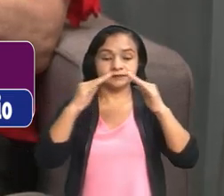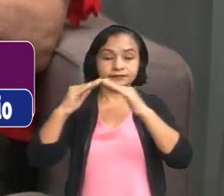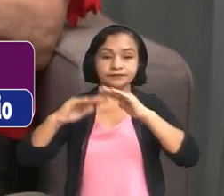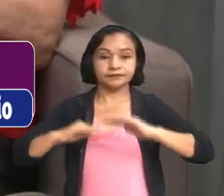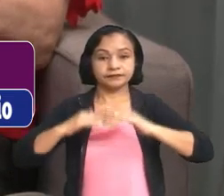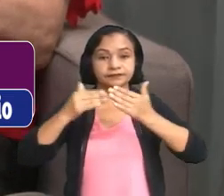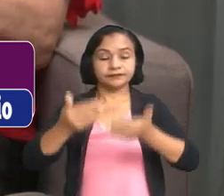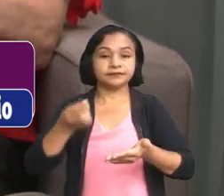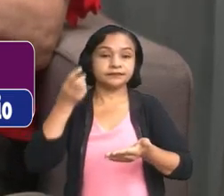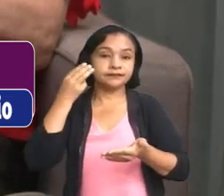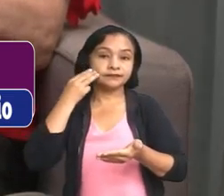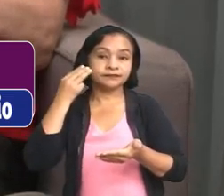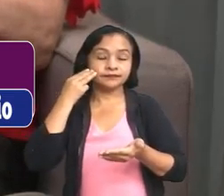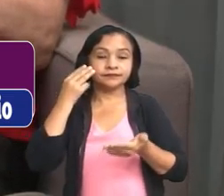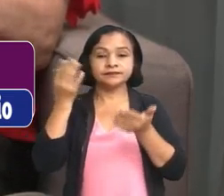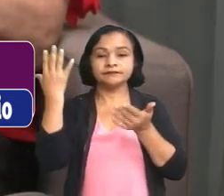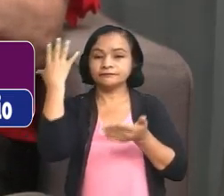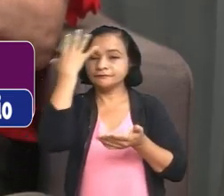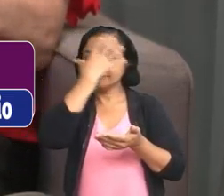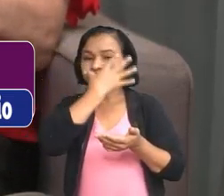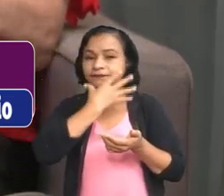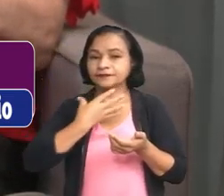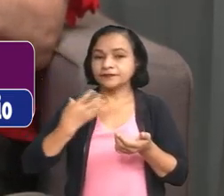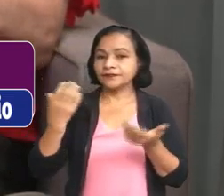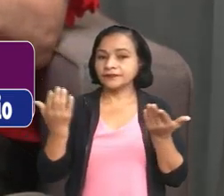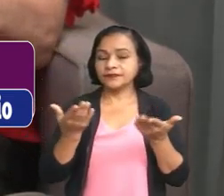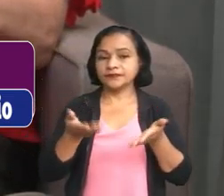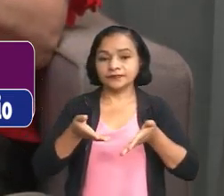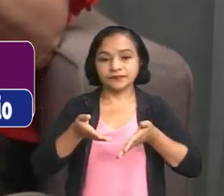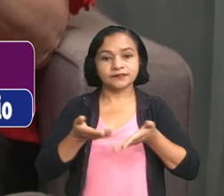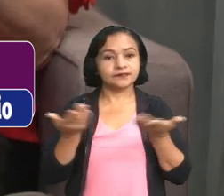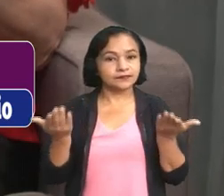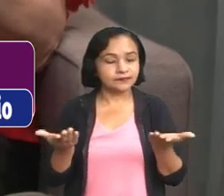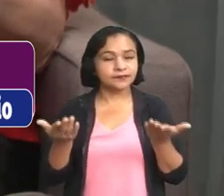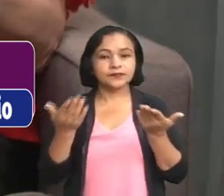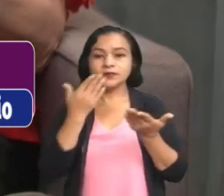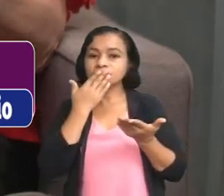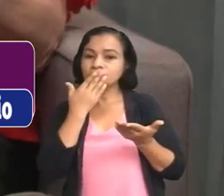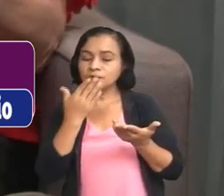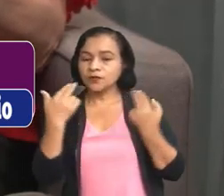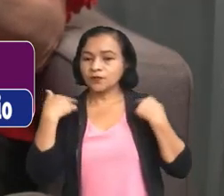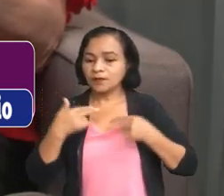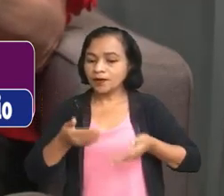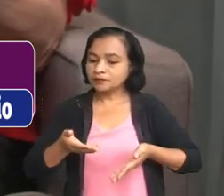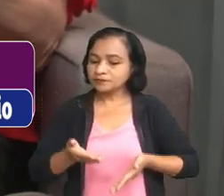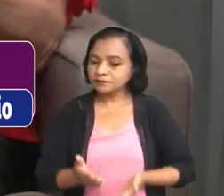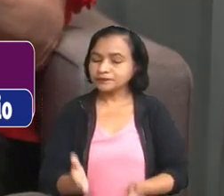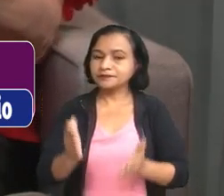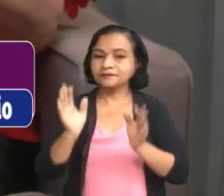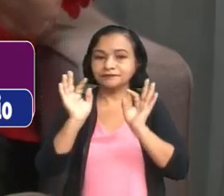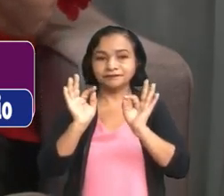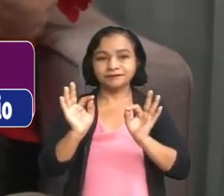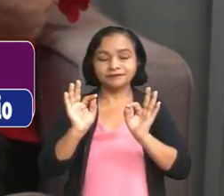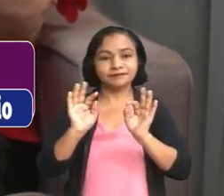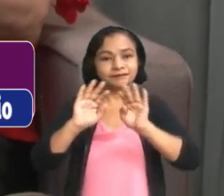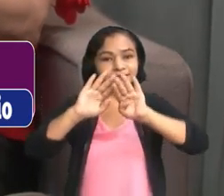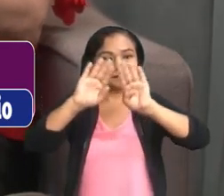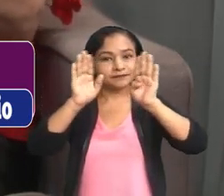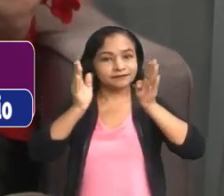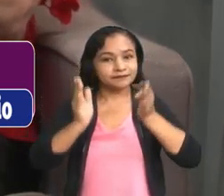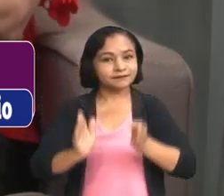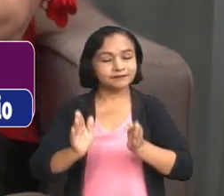sido una cosa tan maravillosa, además, tan linda. Además, partos humanizados. Humanizados totalmente, ¿verdad? Exacto. Porque la mujer está